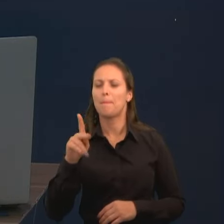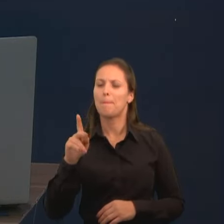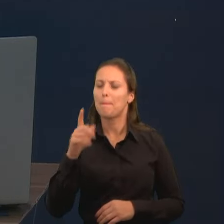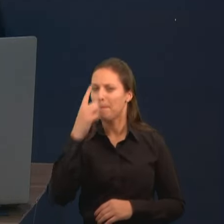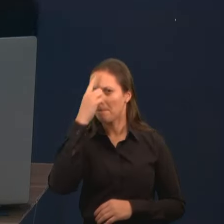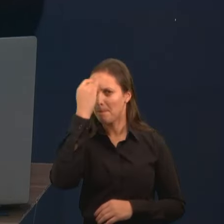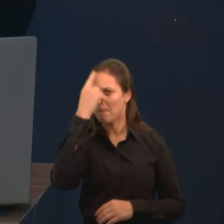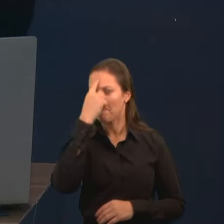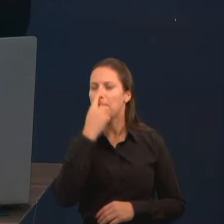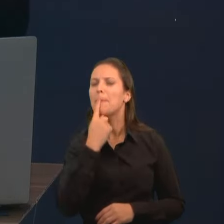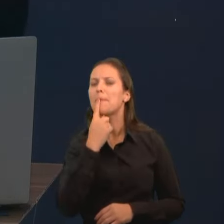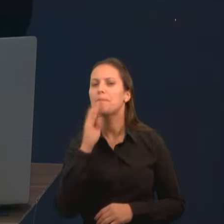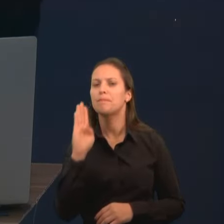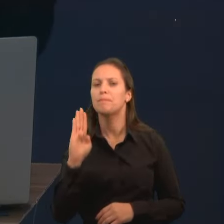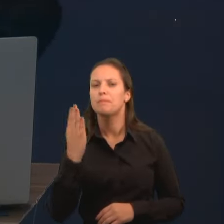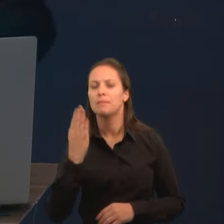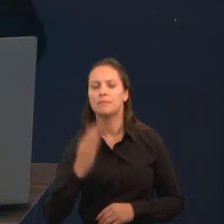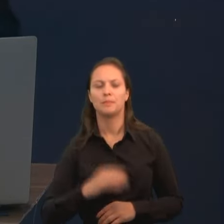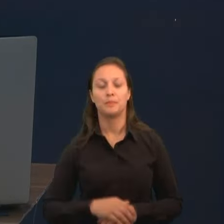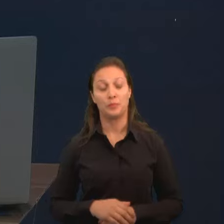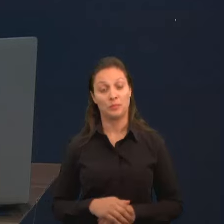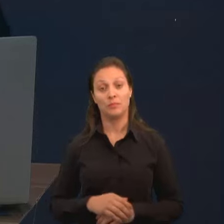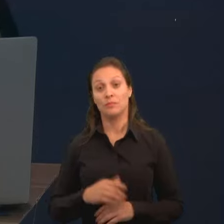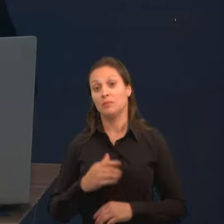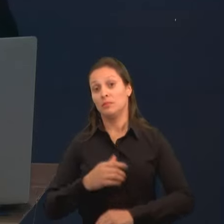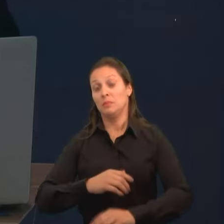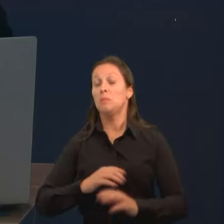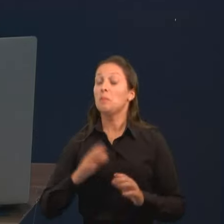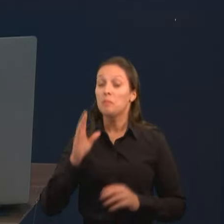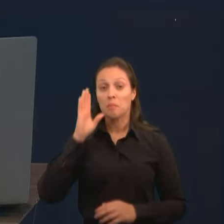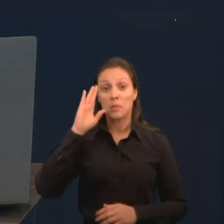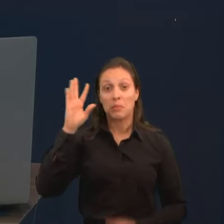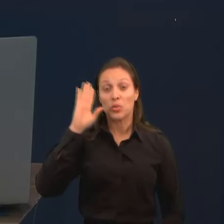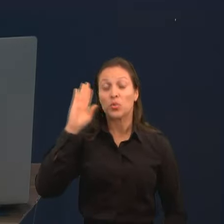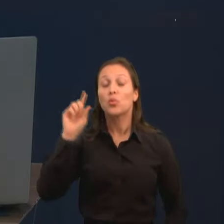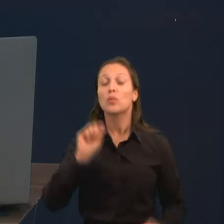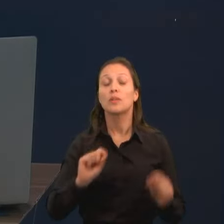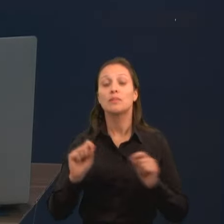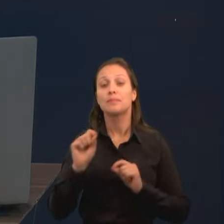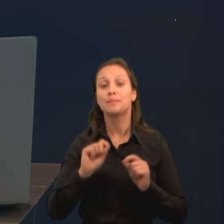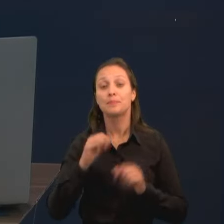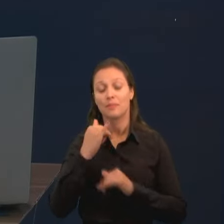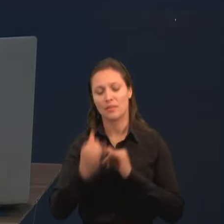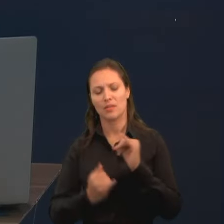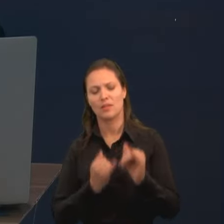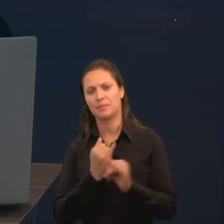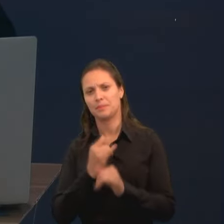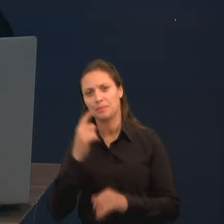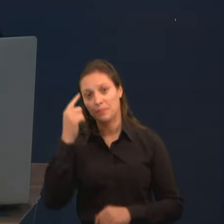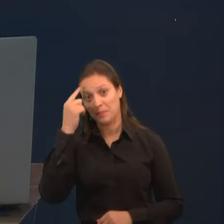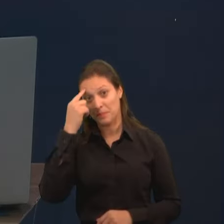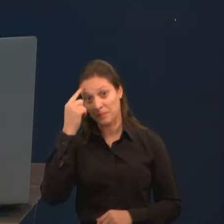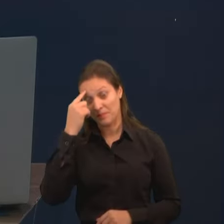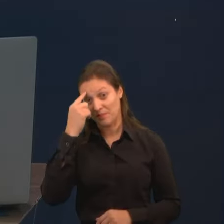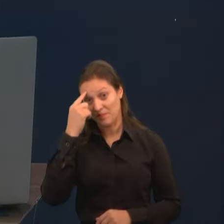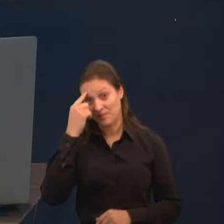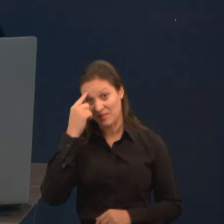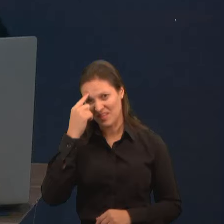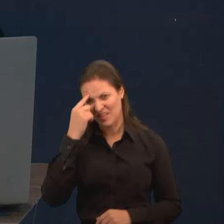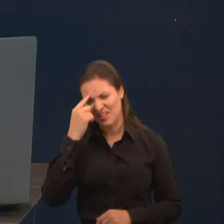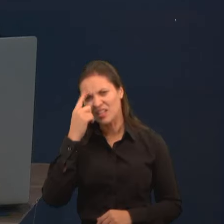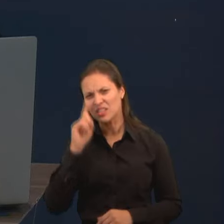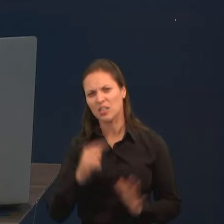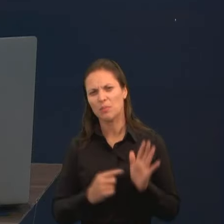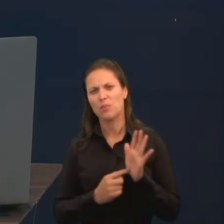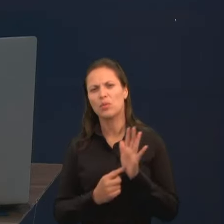con mucha más frecuencia que los usuarios humanos. Al contrario de lo que se imaginó en un primer momento en Internet, que nosotros